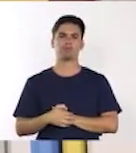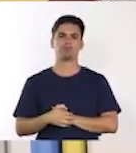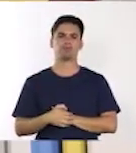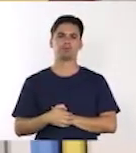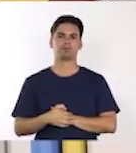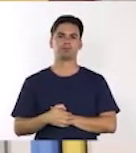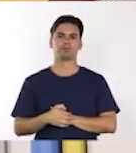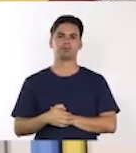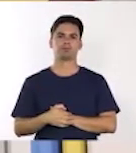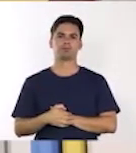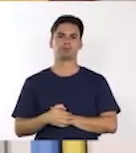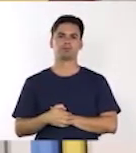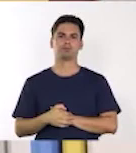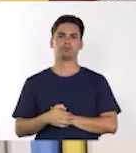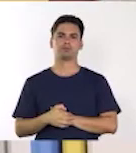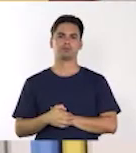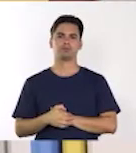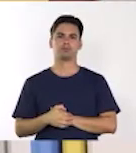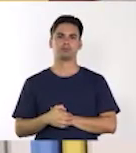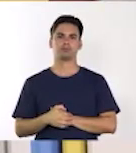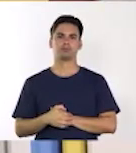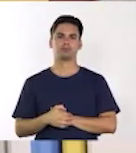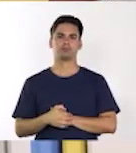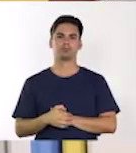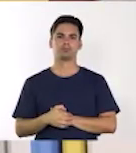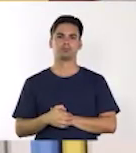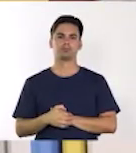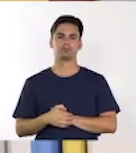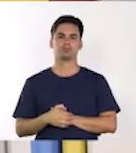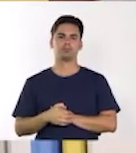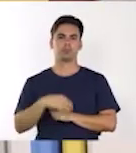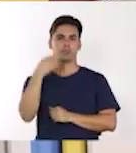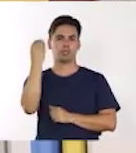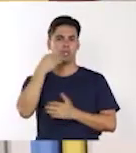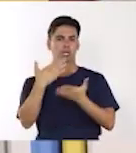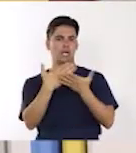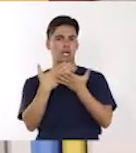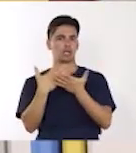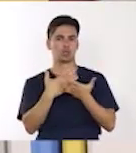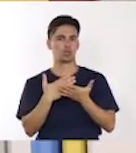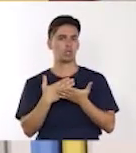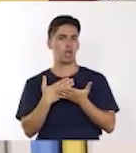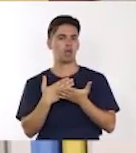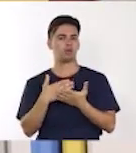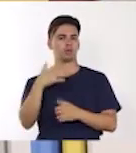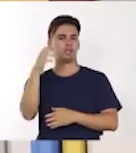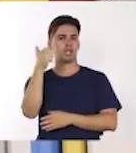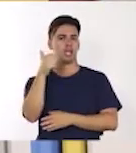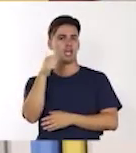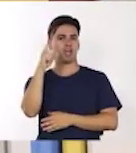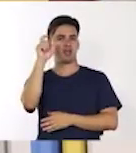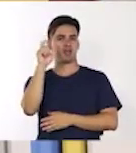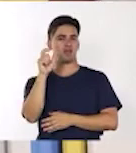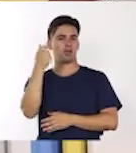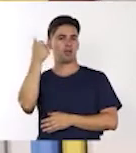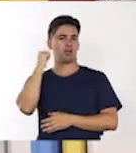actuales. O sea, hay que tener referencia a las últimas décadas de nuestro